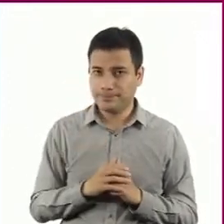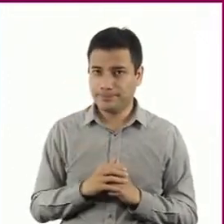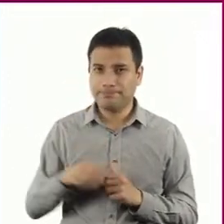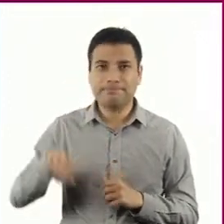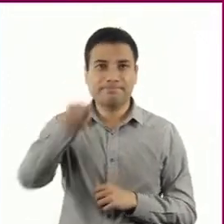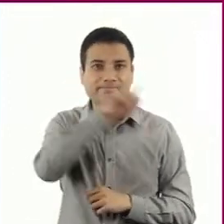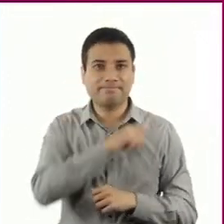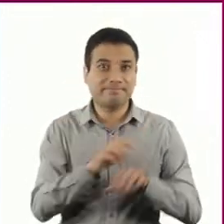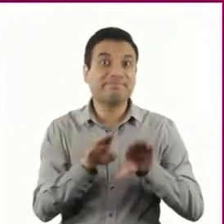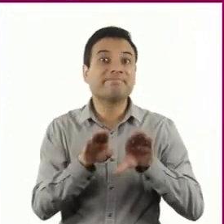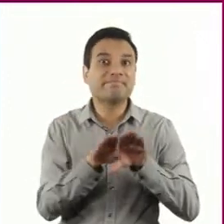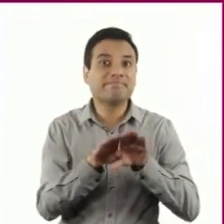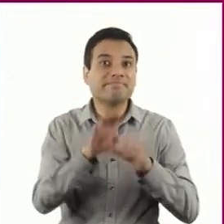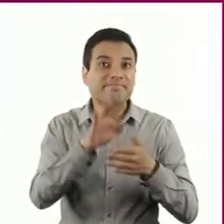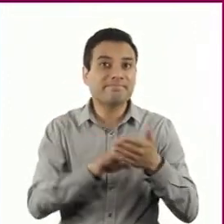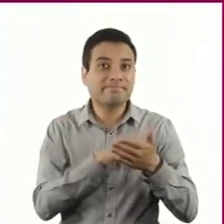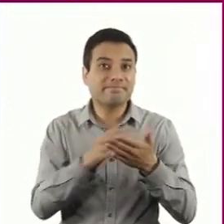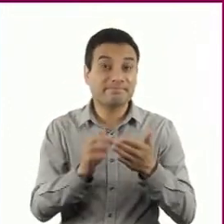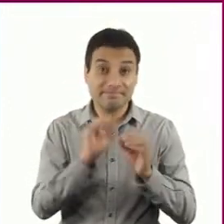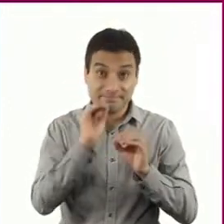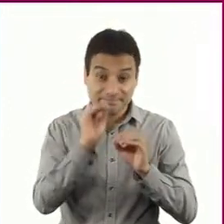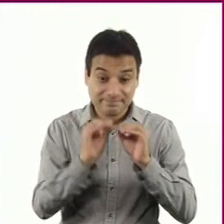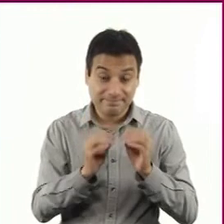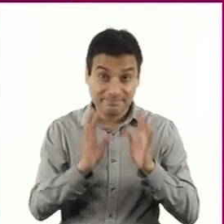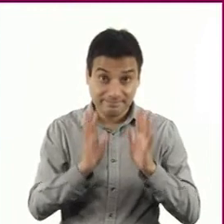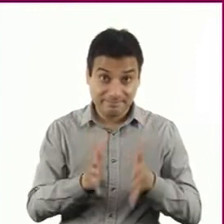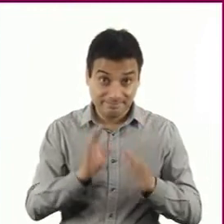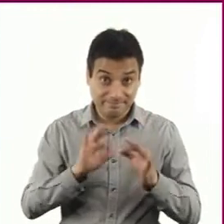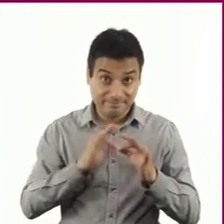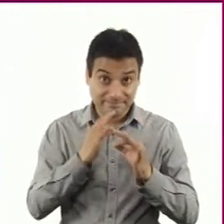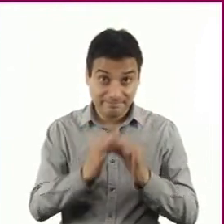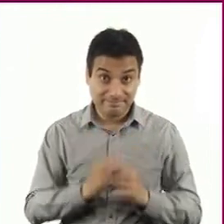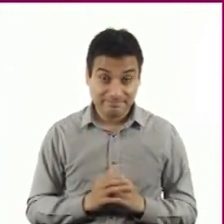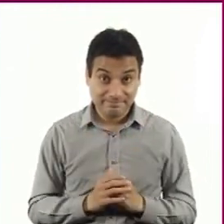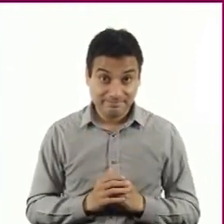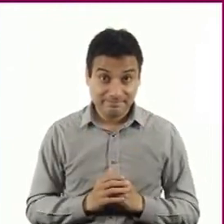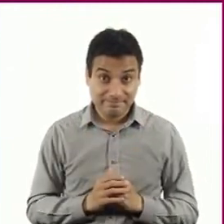van con su tabla? ¿Están listas y listos con los resultados?